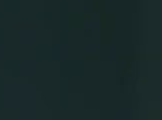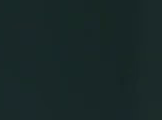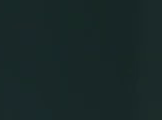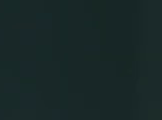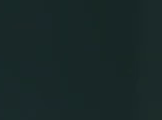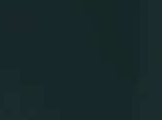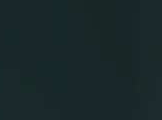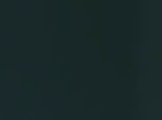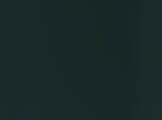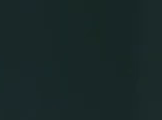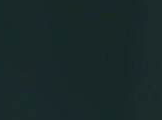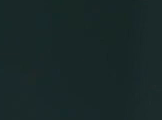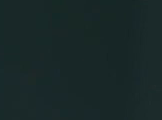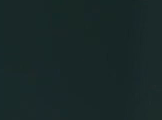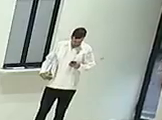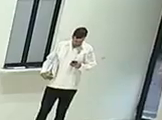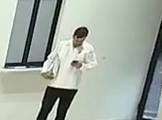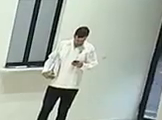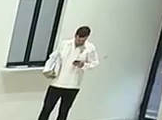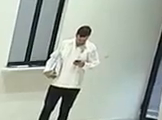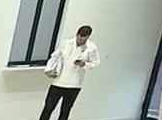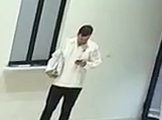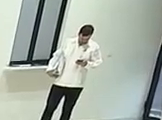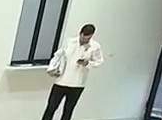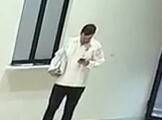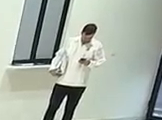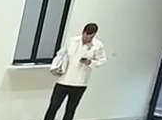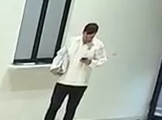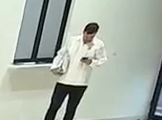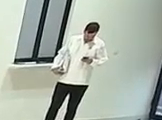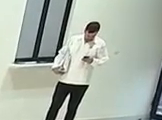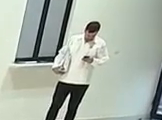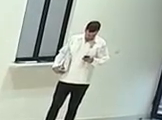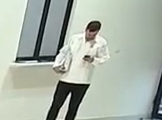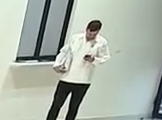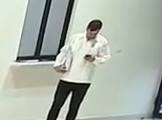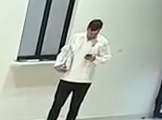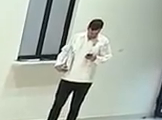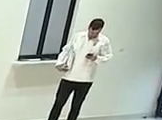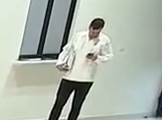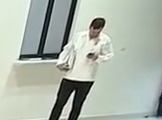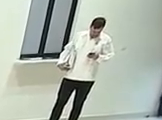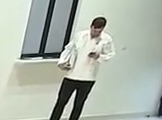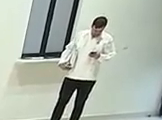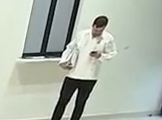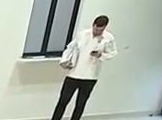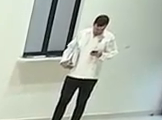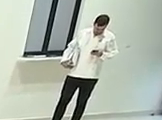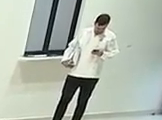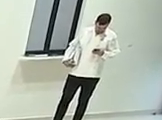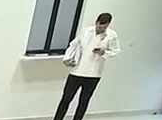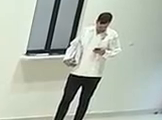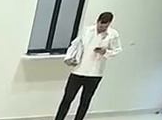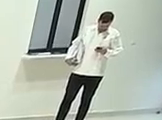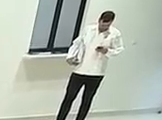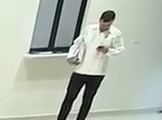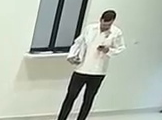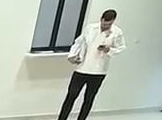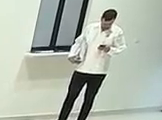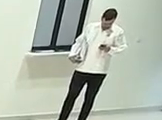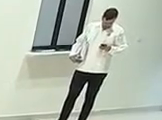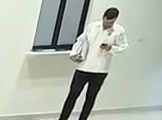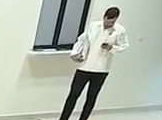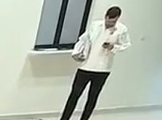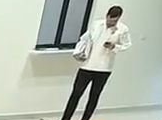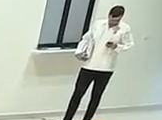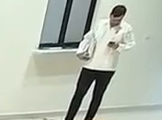a conocer el informe sobre la Guardia Nacional. Acerca de las movilizaciones de ayer, desde luego